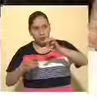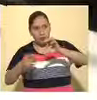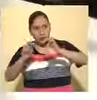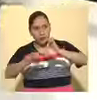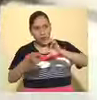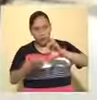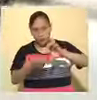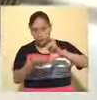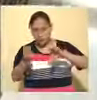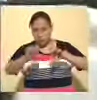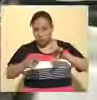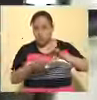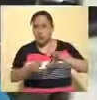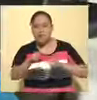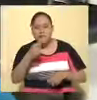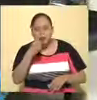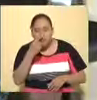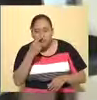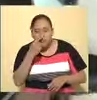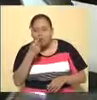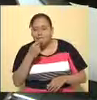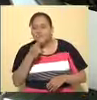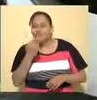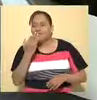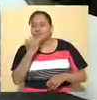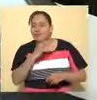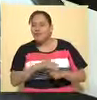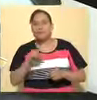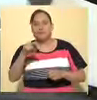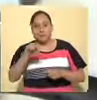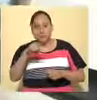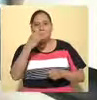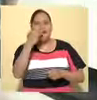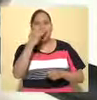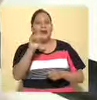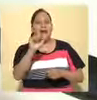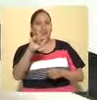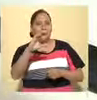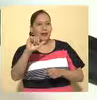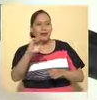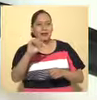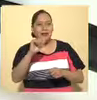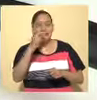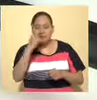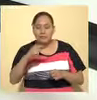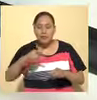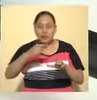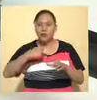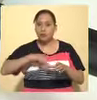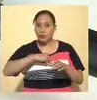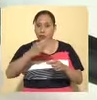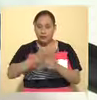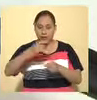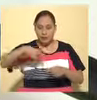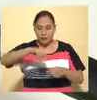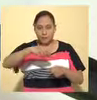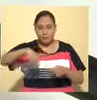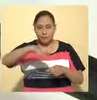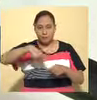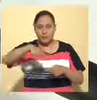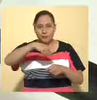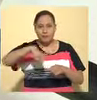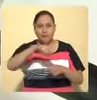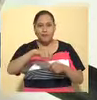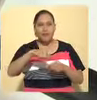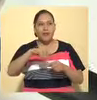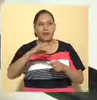¡Ay, qué rico! Y esto huele a gloria. Ya tiene la albahaca fresca. Sí, no, mira. Entonces aquí lo que vamos a hacer es dejar que se deshaga